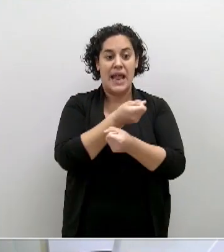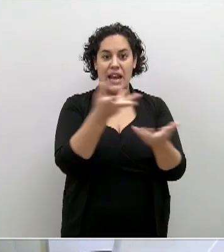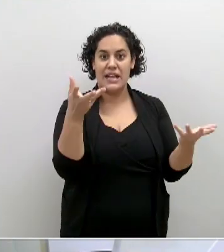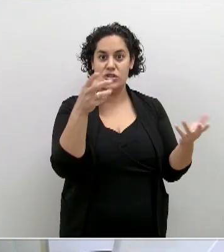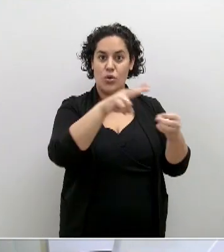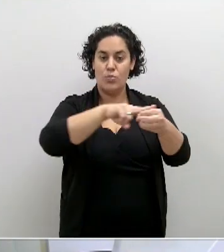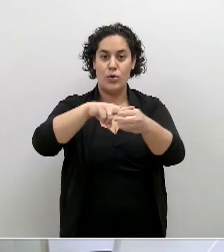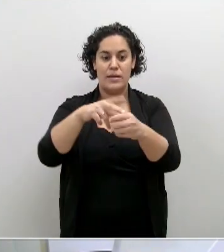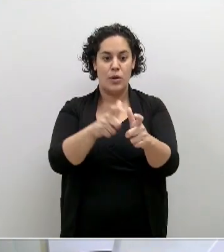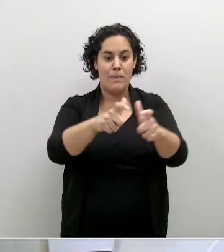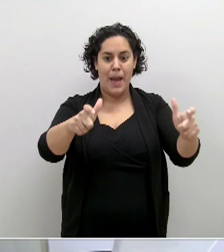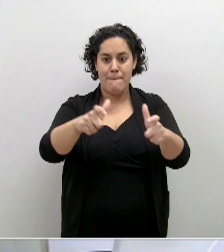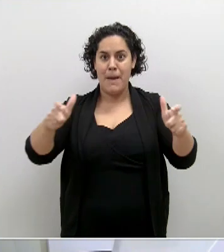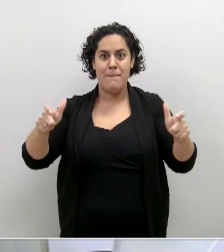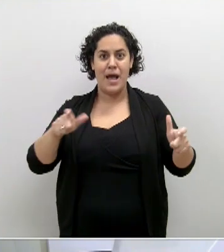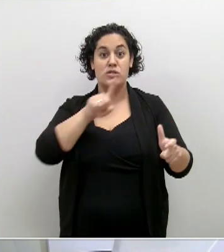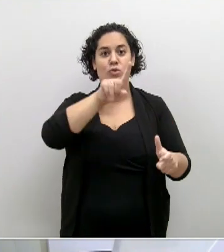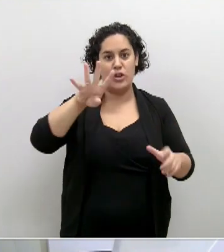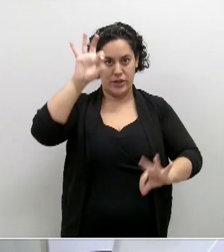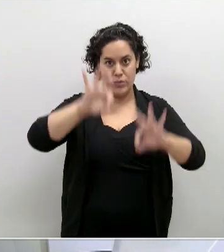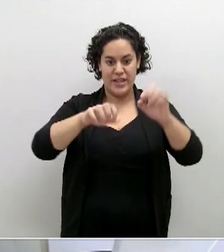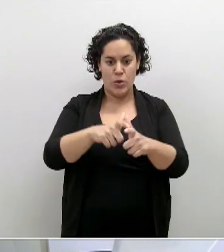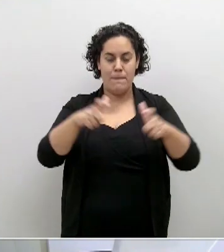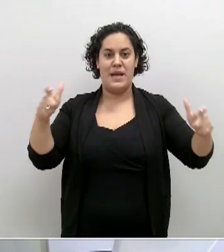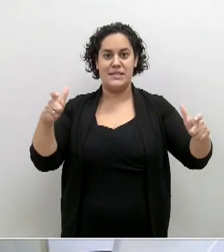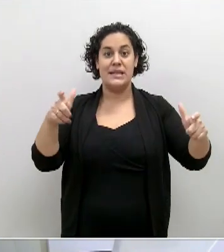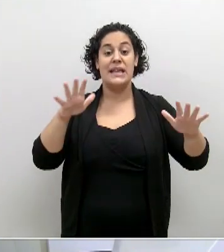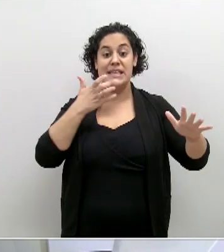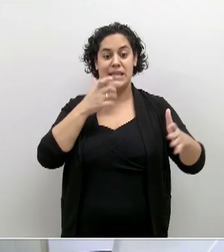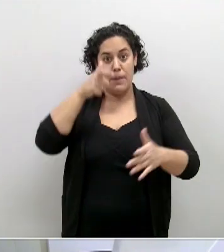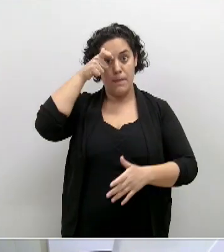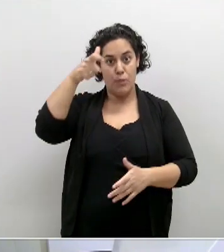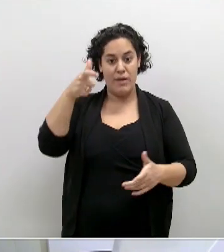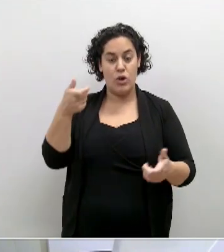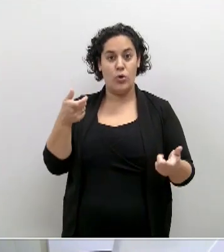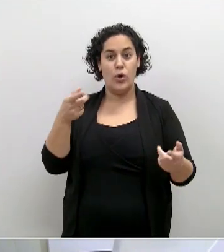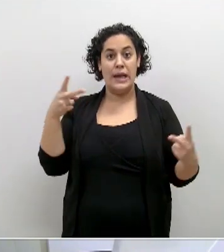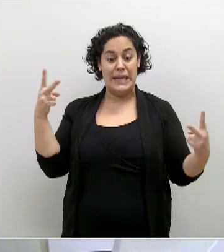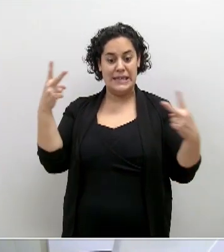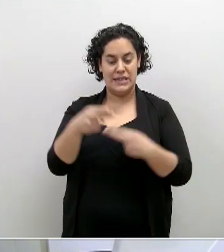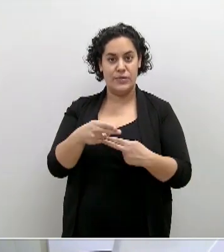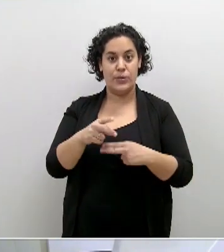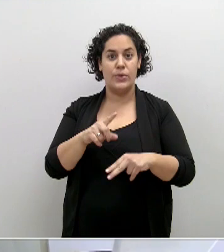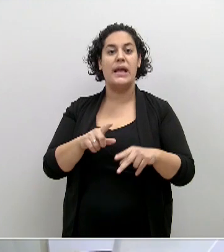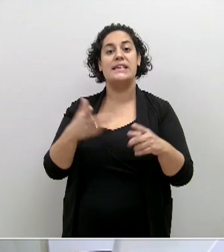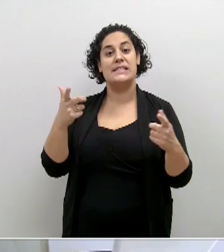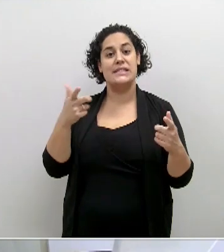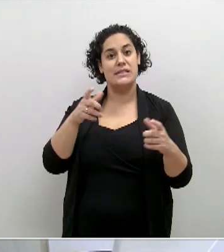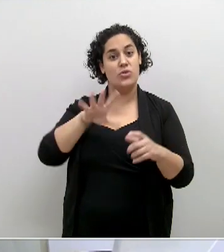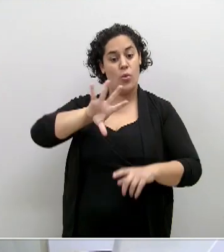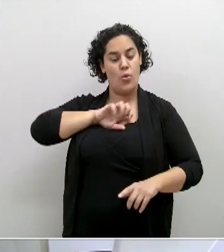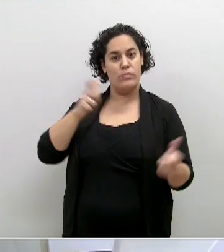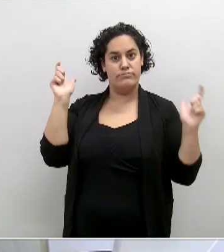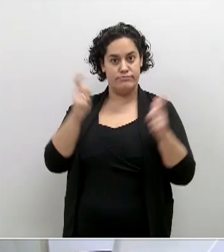región ha crecido el número de casos un 14%. Es decir, las medidas tienen efecto y tienen efecto muchas veces de forma muy